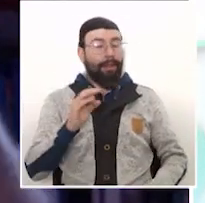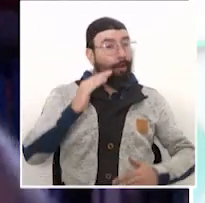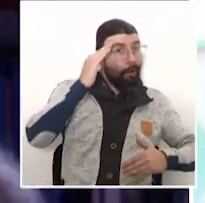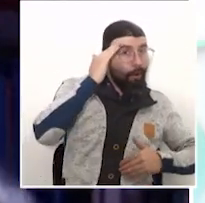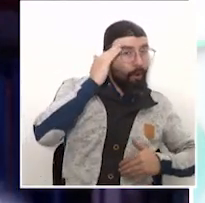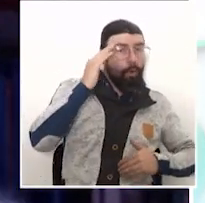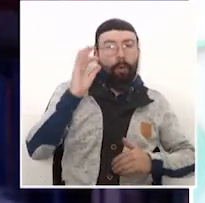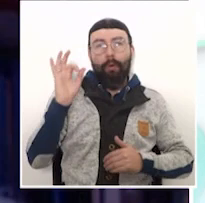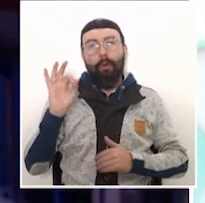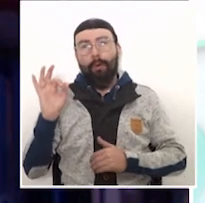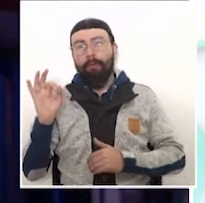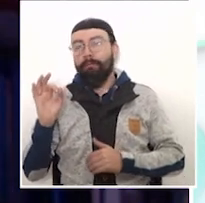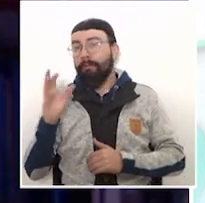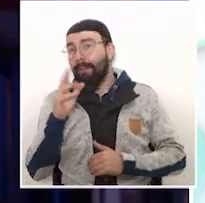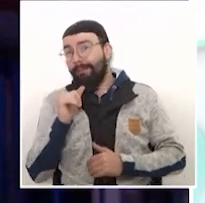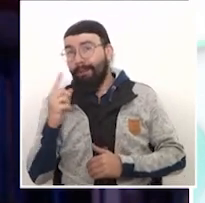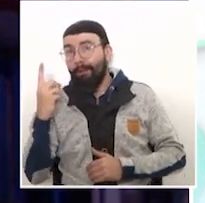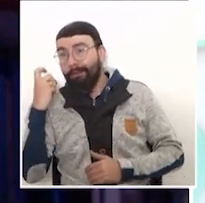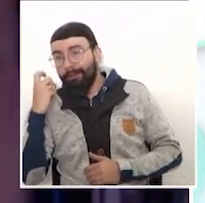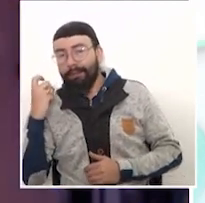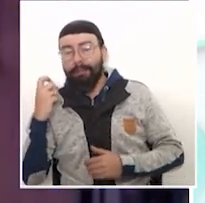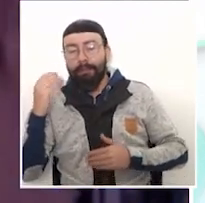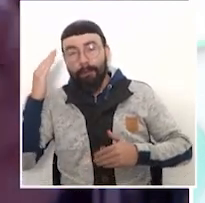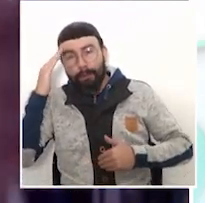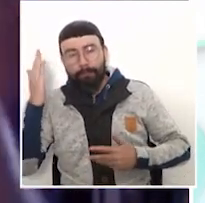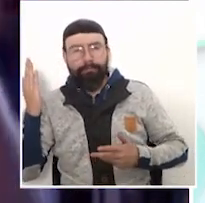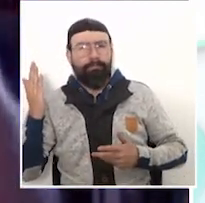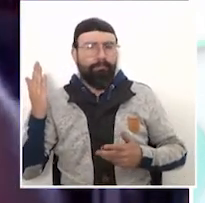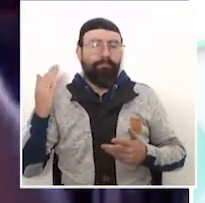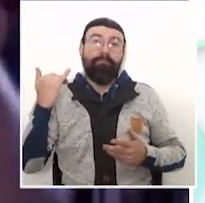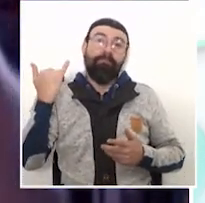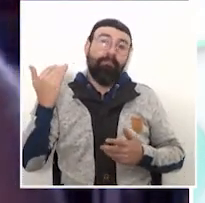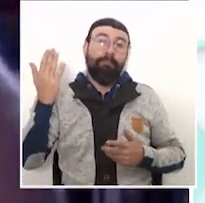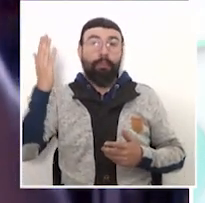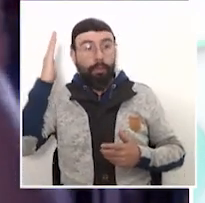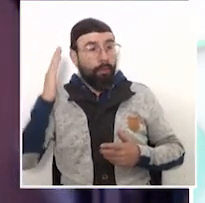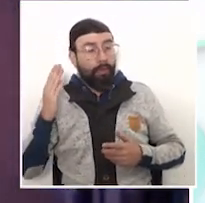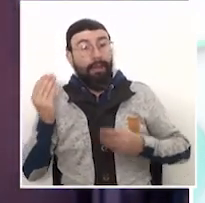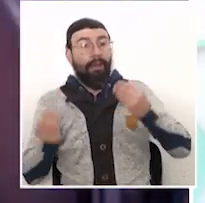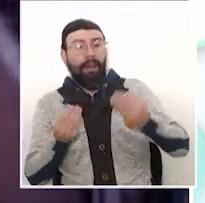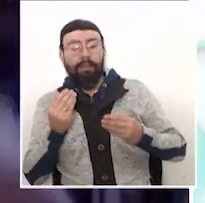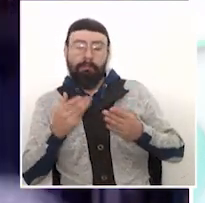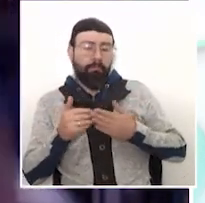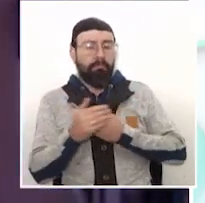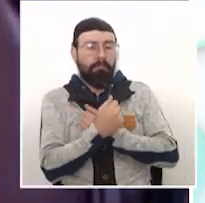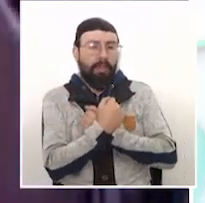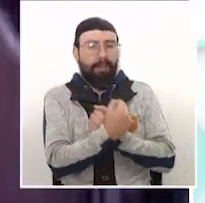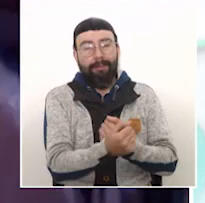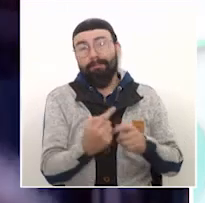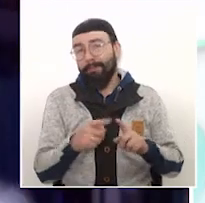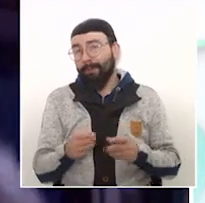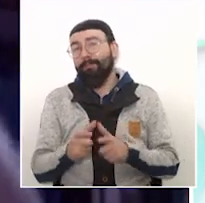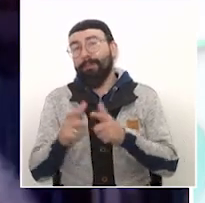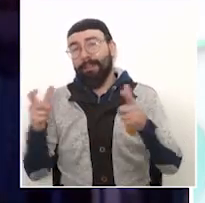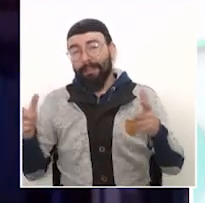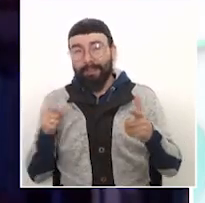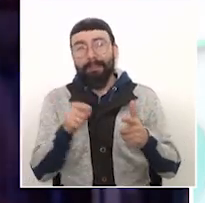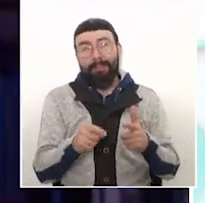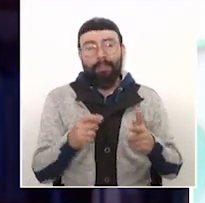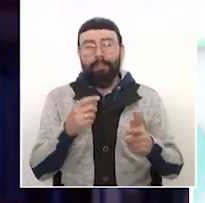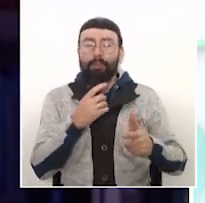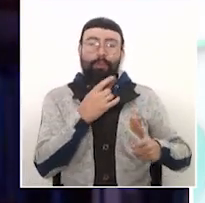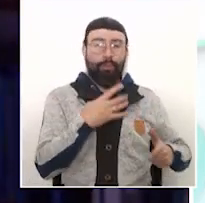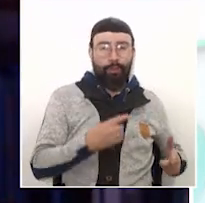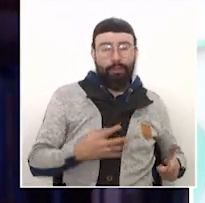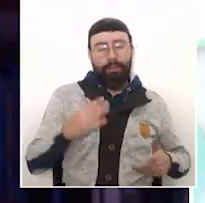conciencia o con inconsciencia. Dios nos ama, hagamos lo que hagamos, y lastimosamente lo más común es con ignorancia, con dolor y con